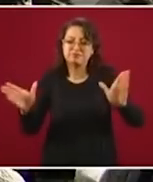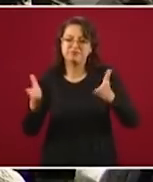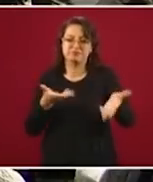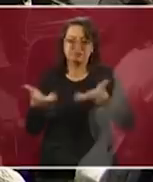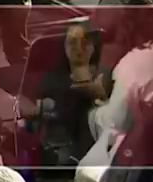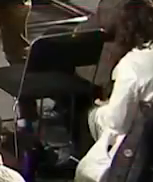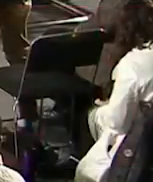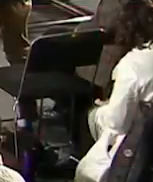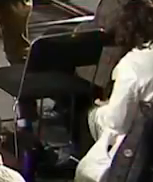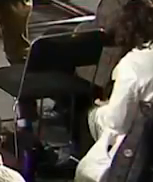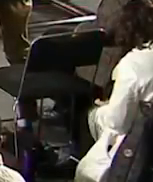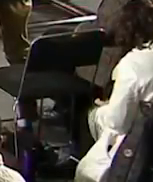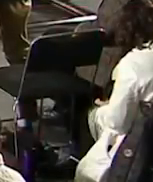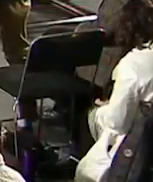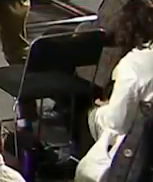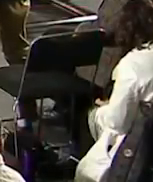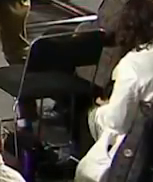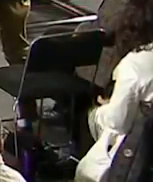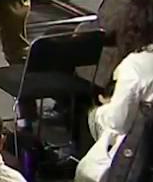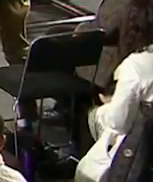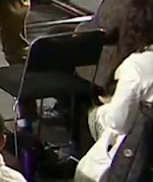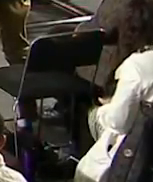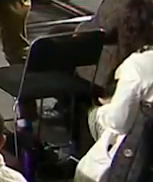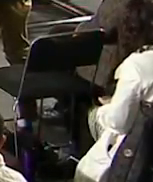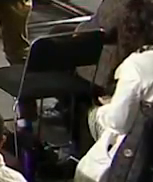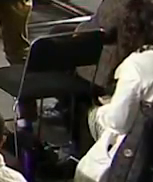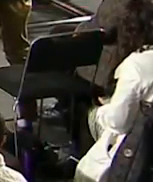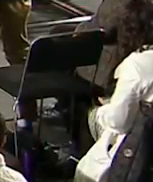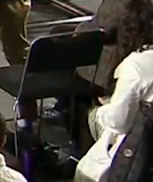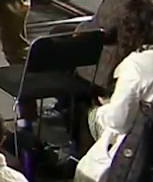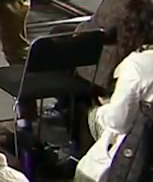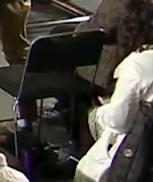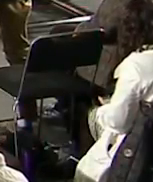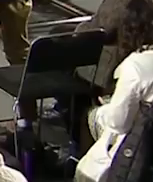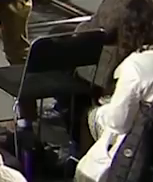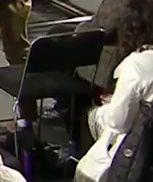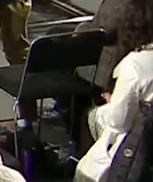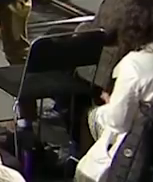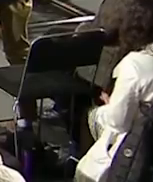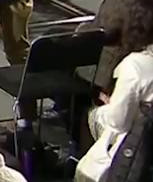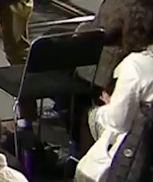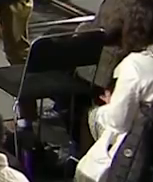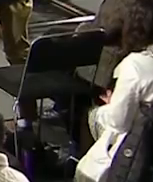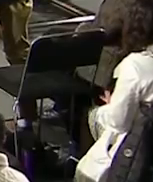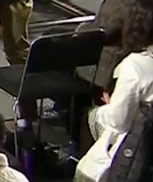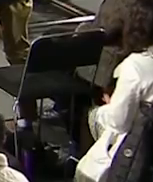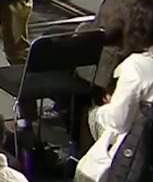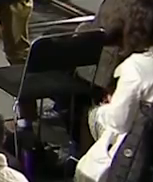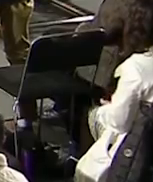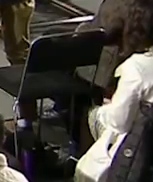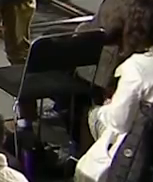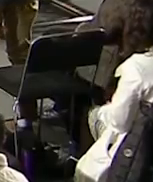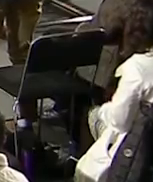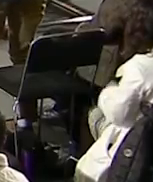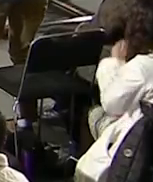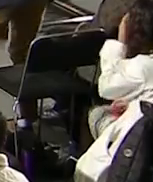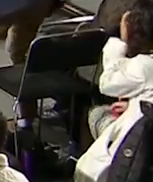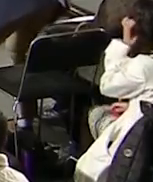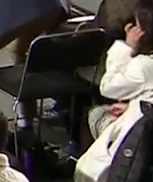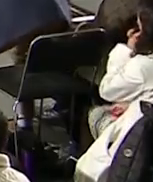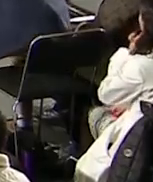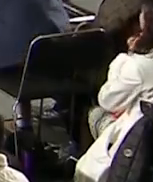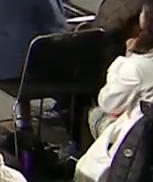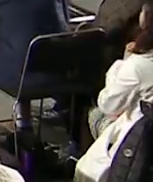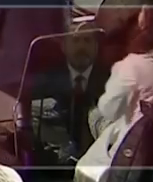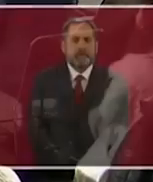quizás usted mismo por el gusto que tiene por el deporte. Quisiera plantearle otro tema, si me lo permite, señor presidente. Pero sí. Pues está este bueno tema.